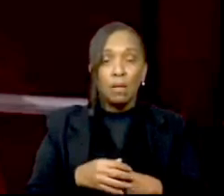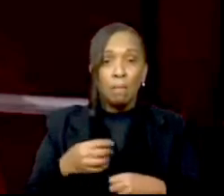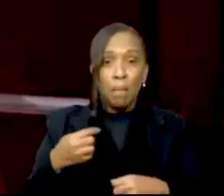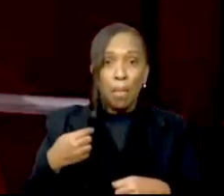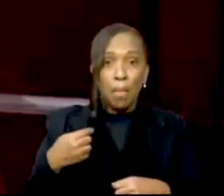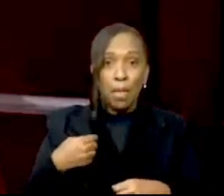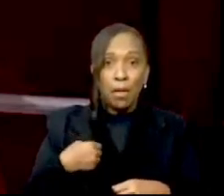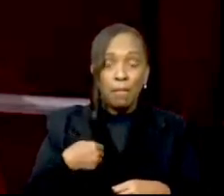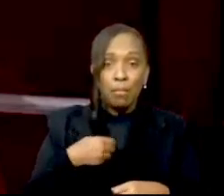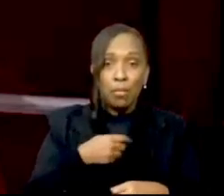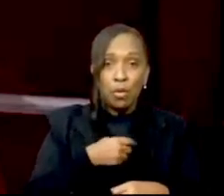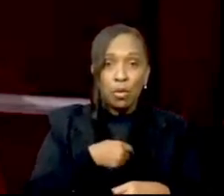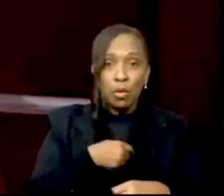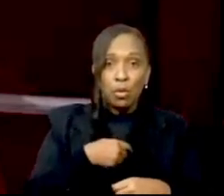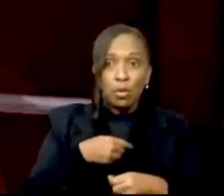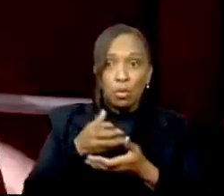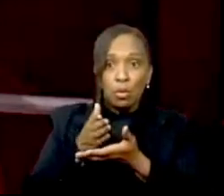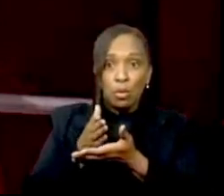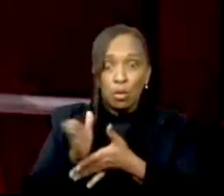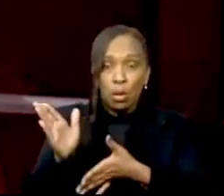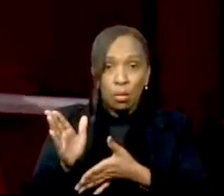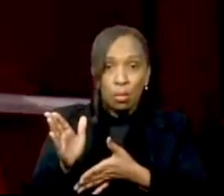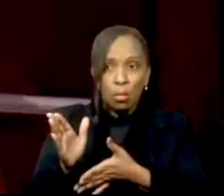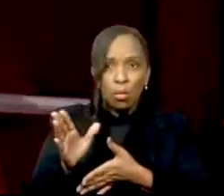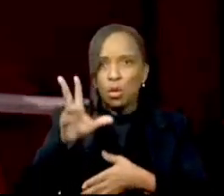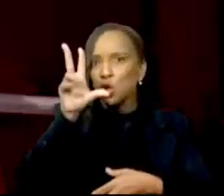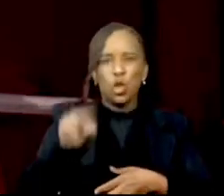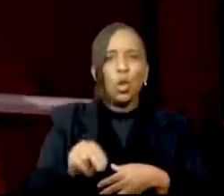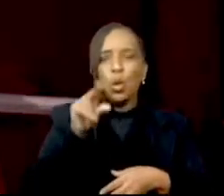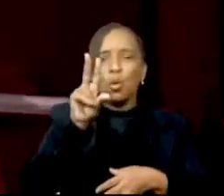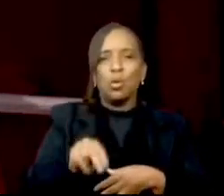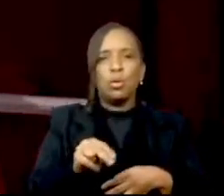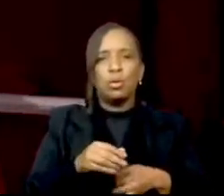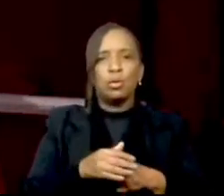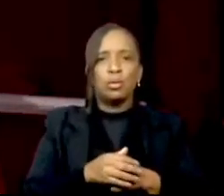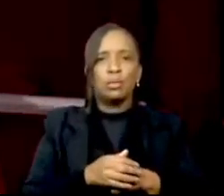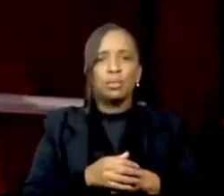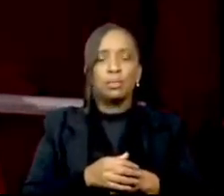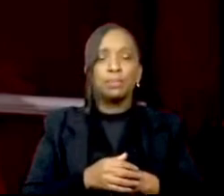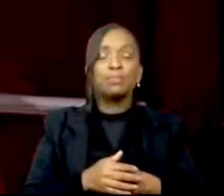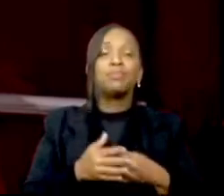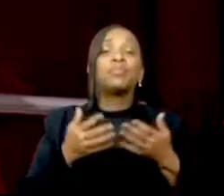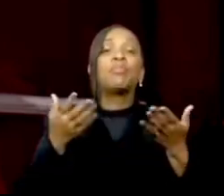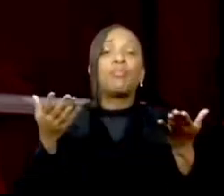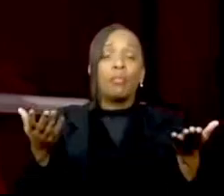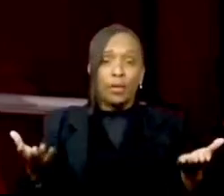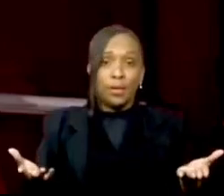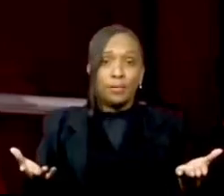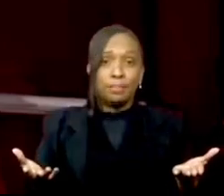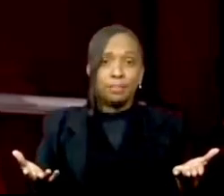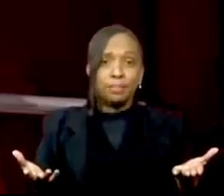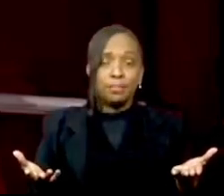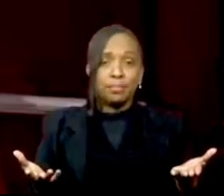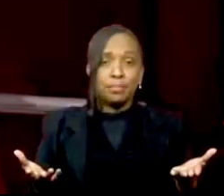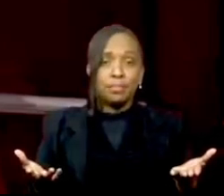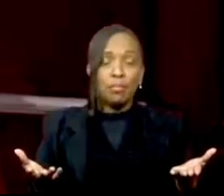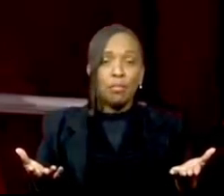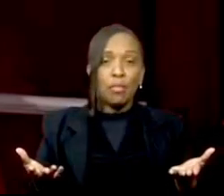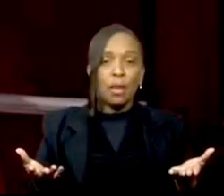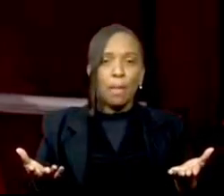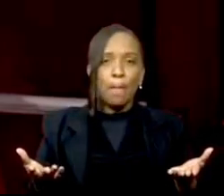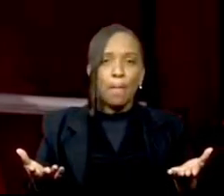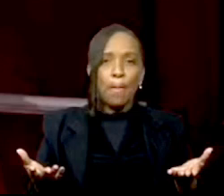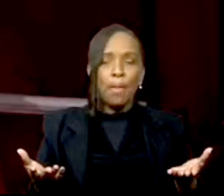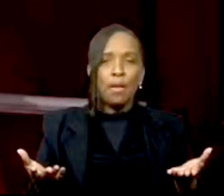objeto siguiente propuesta apoyo firmemente la propuesta